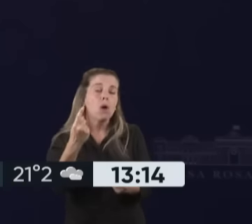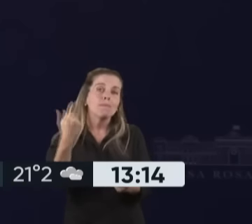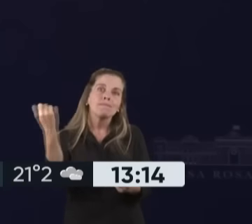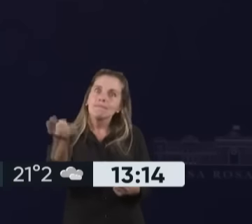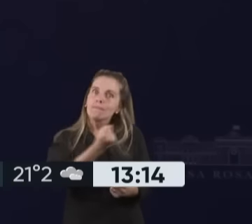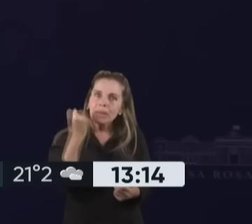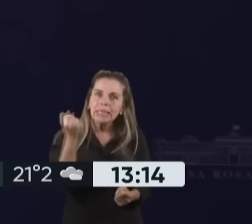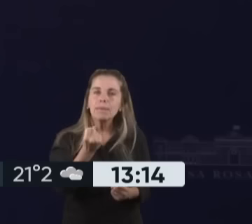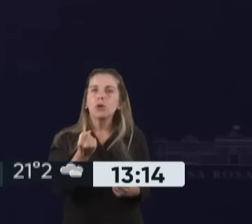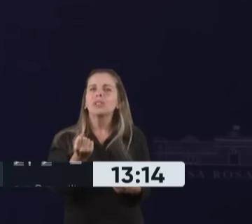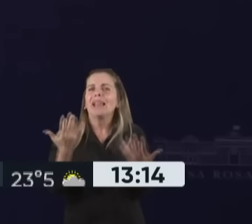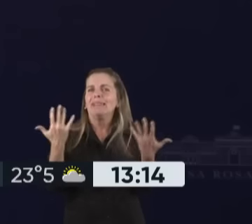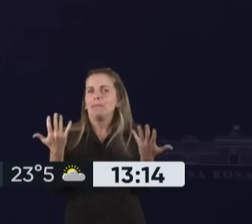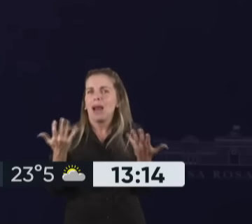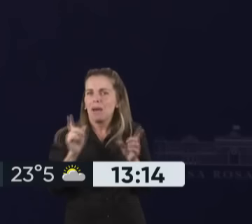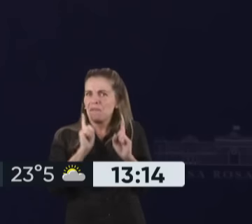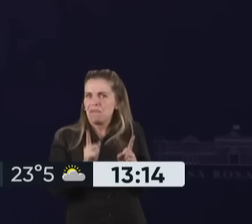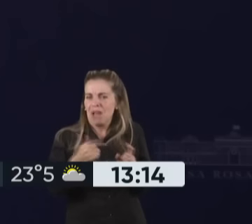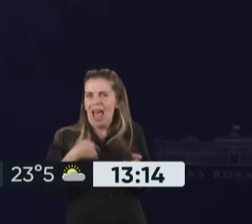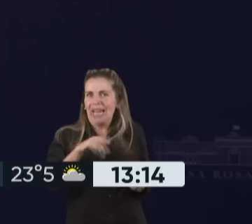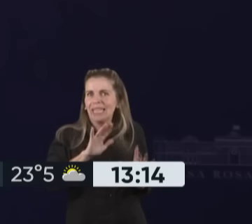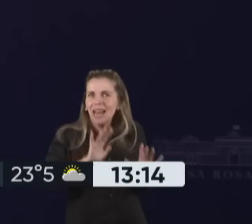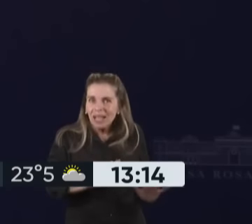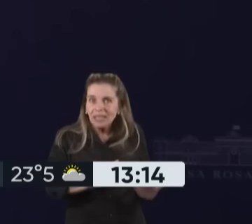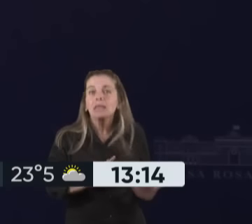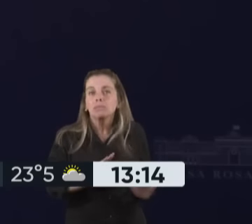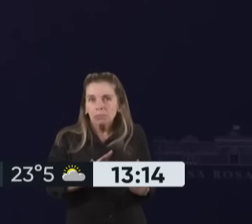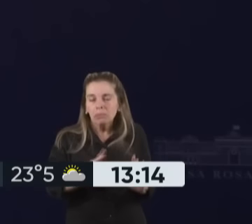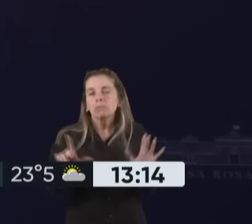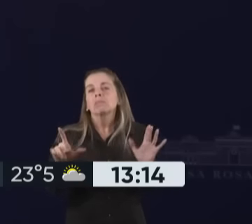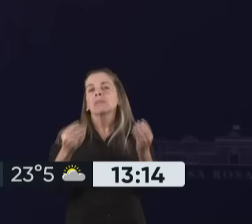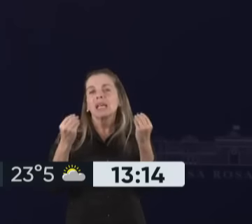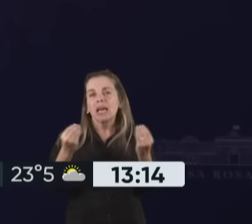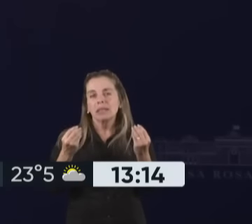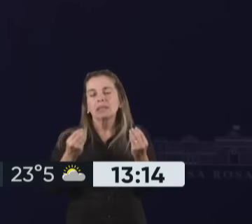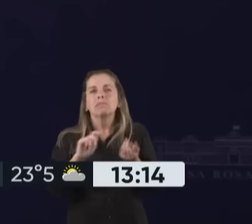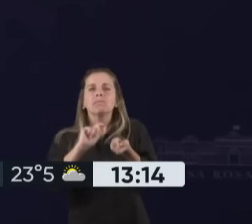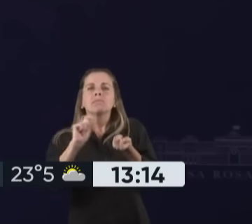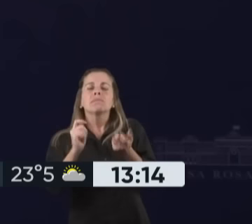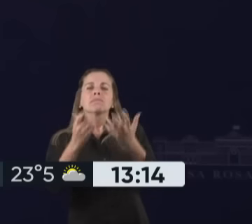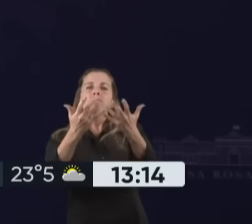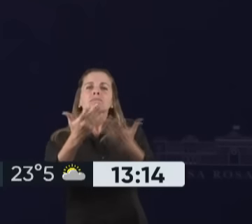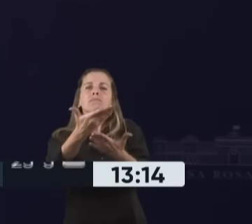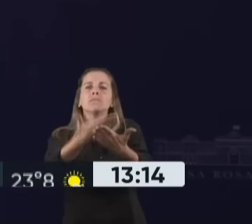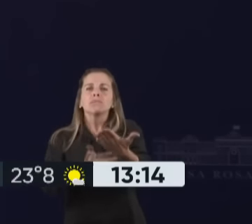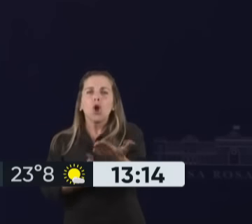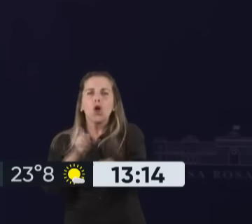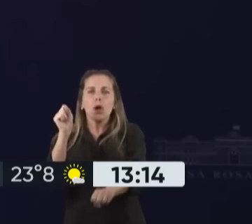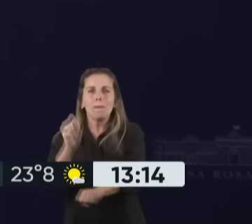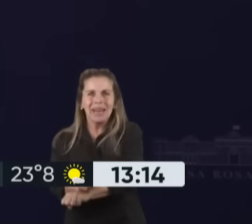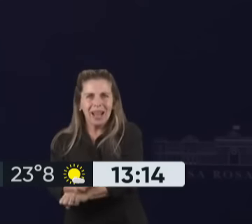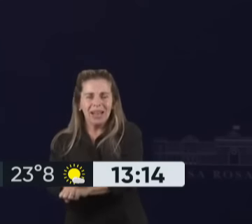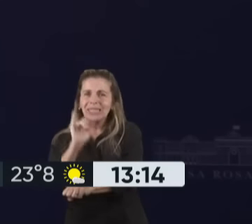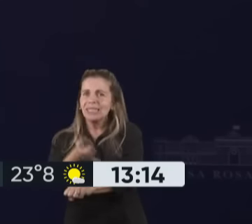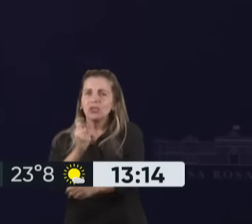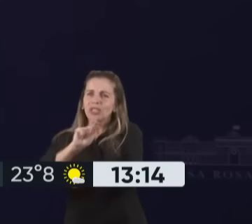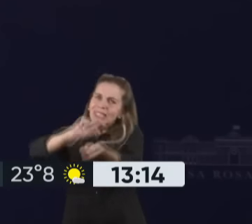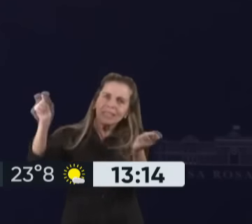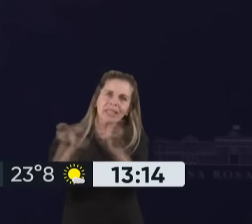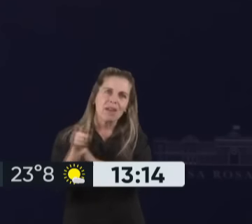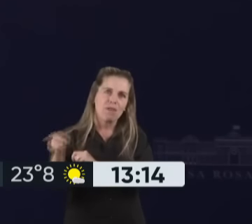sostener el nuevo orden que hoy impera en la Argentina, es la reforma del Código Penal. En las próximas conferencias nos vamos a